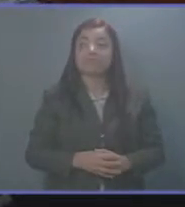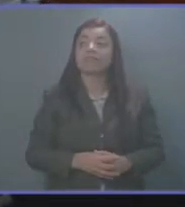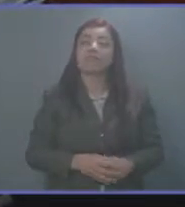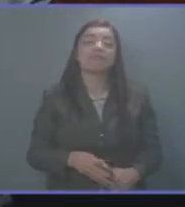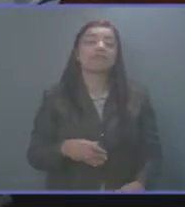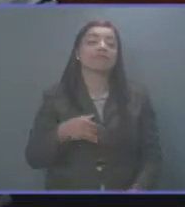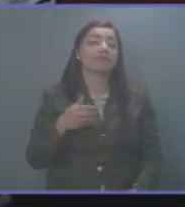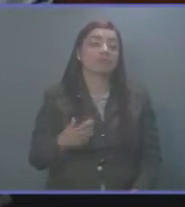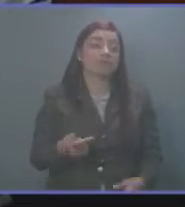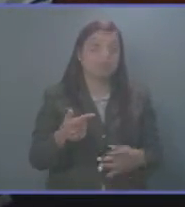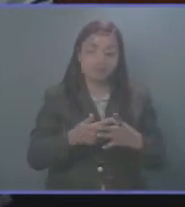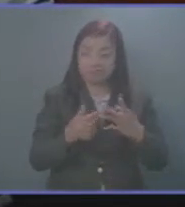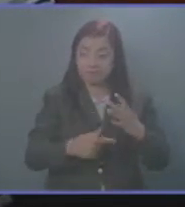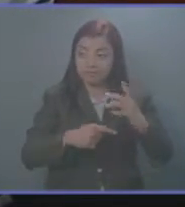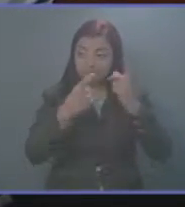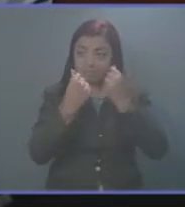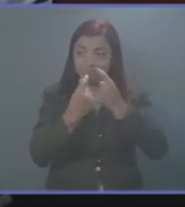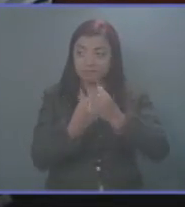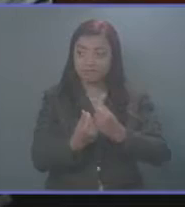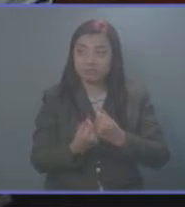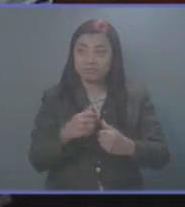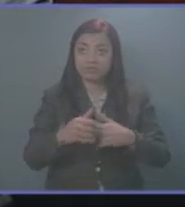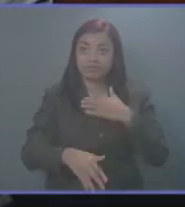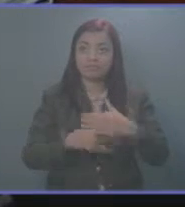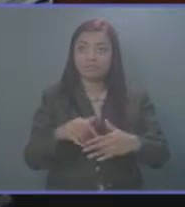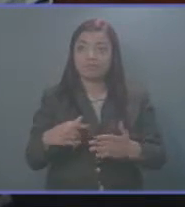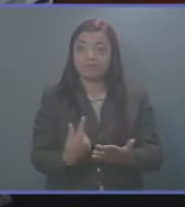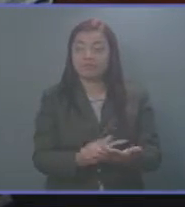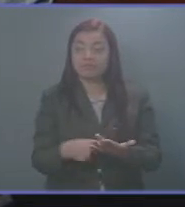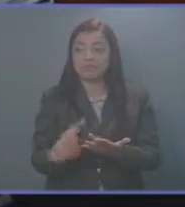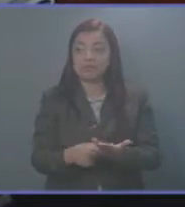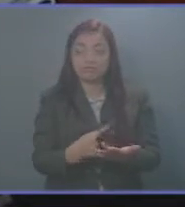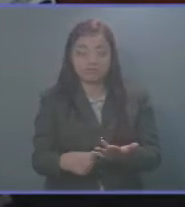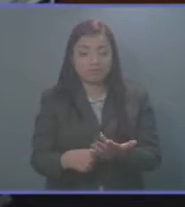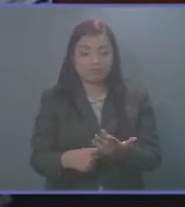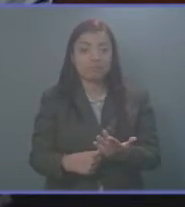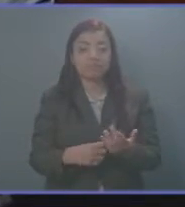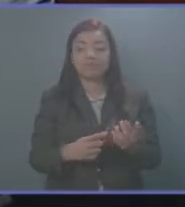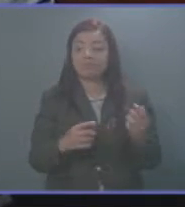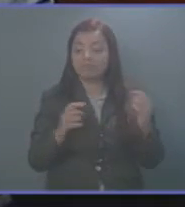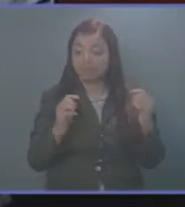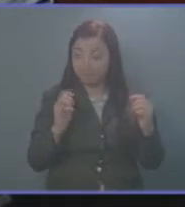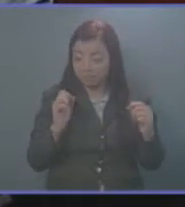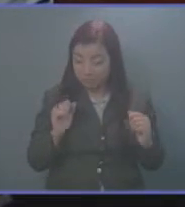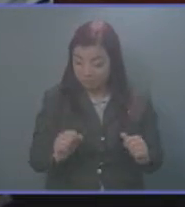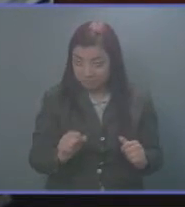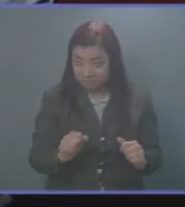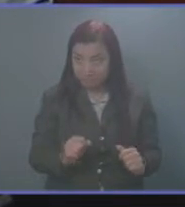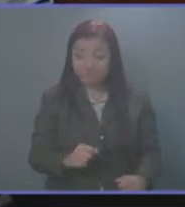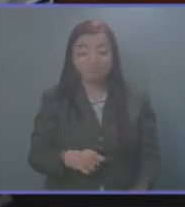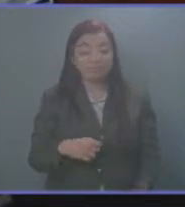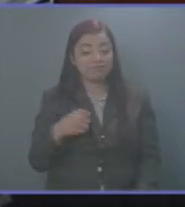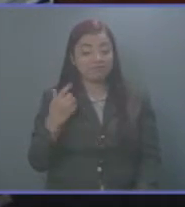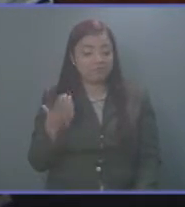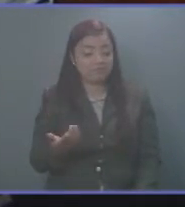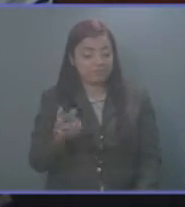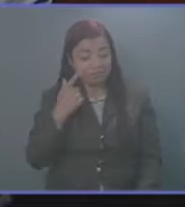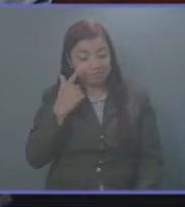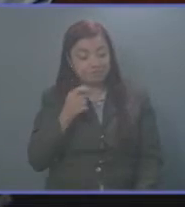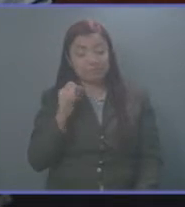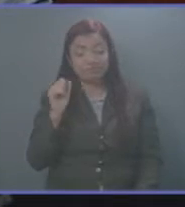Esta reforma presupuestaria que ahora está en discusión se supone que vendría a